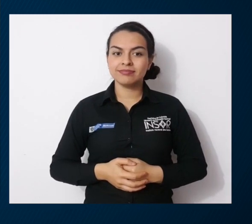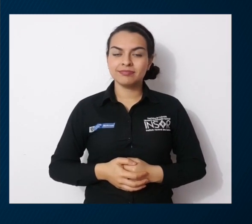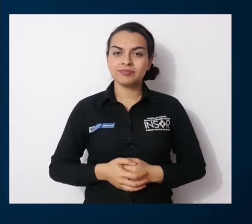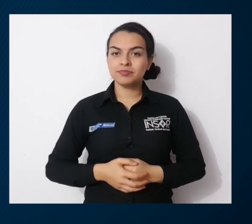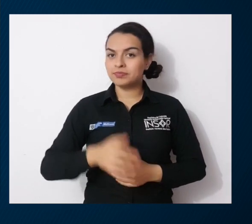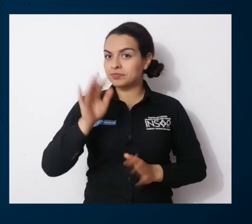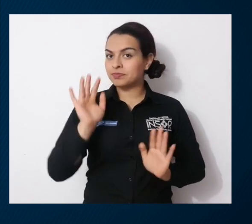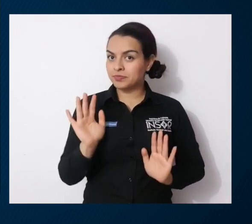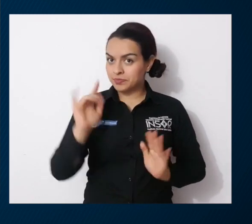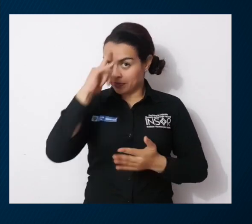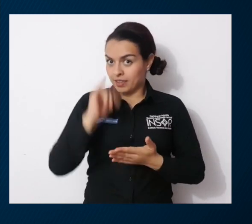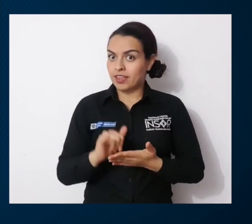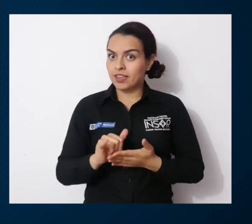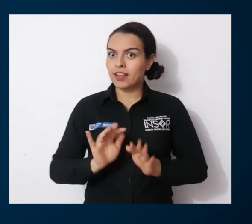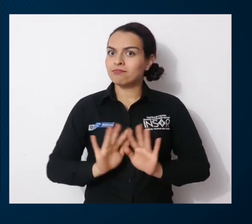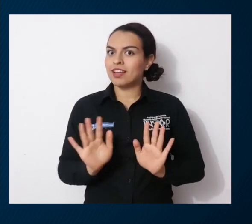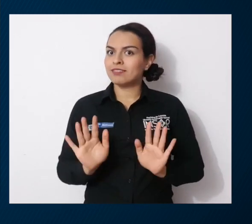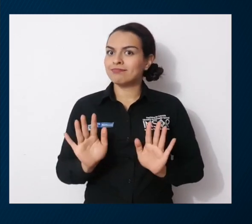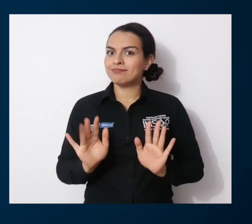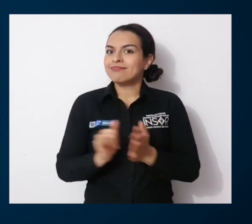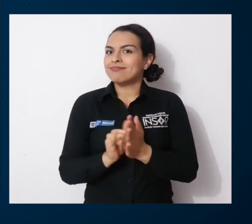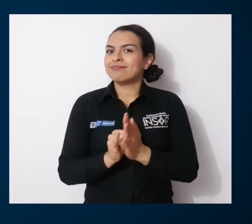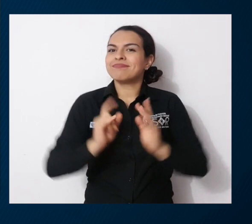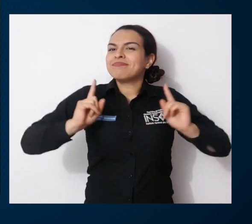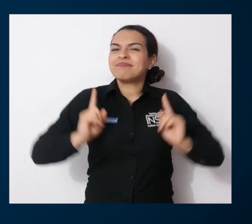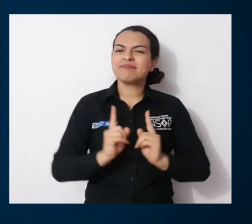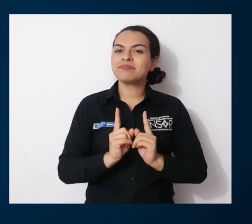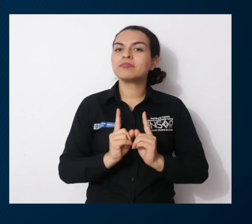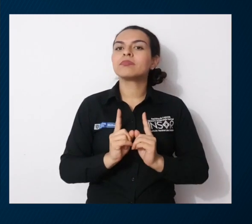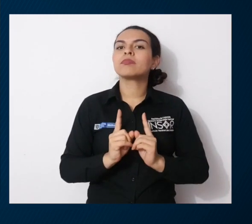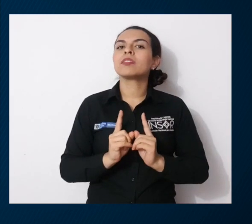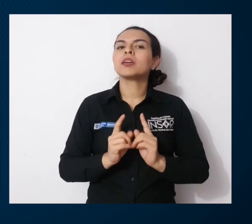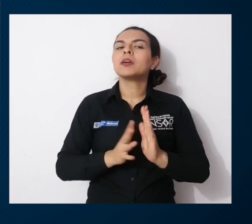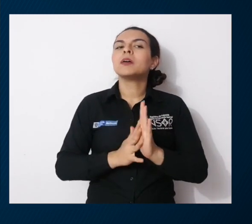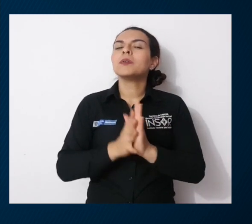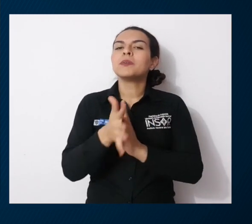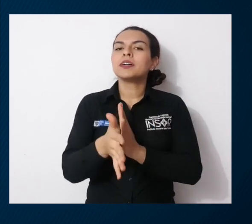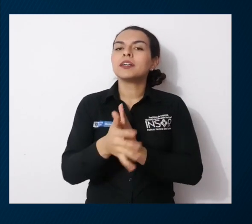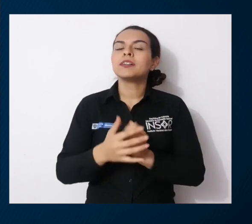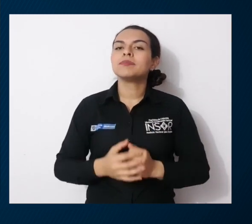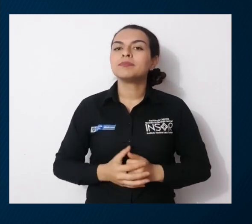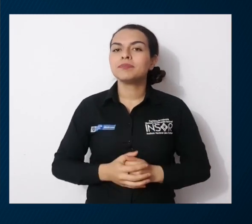pues creo que está claro, pues como de manera sintética, cuáles son esas